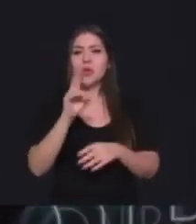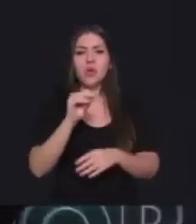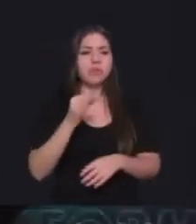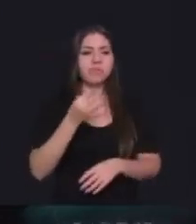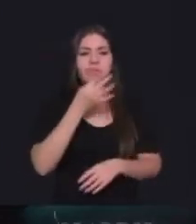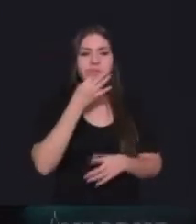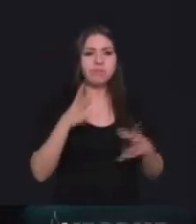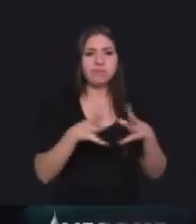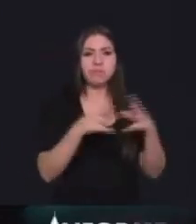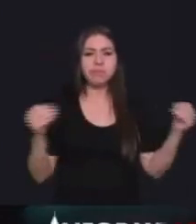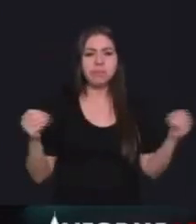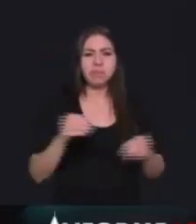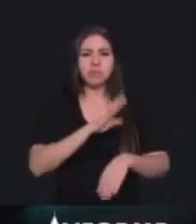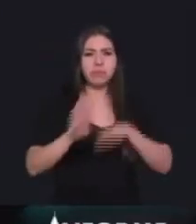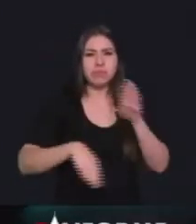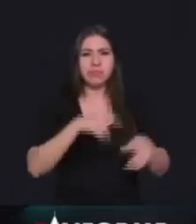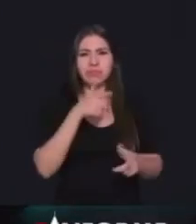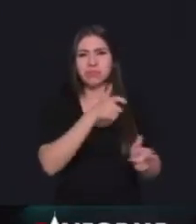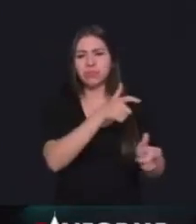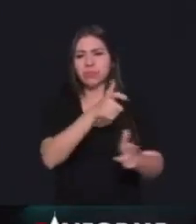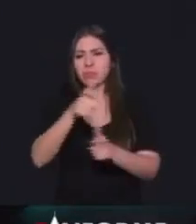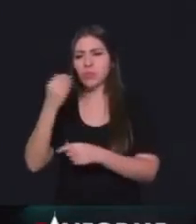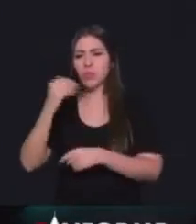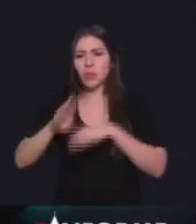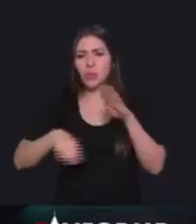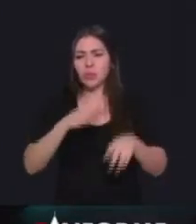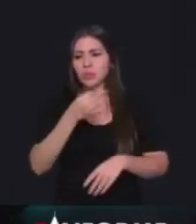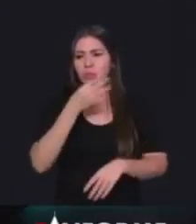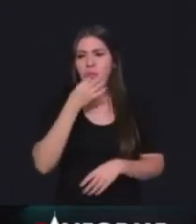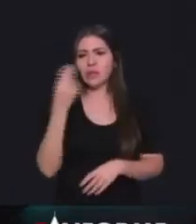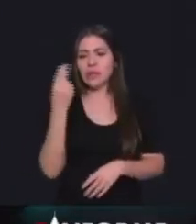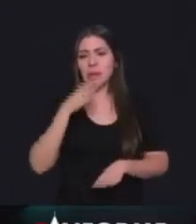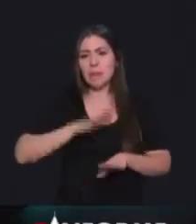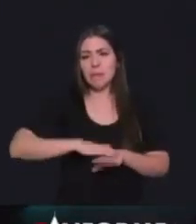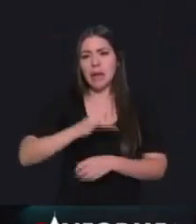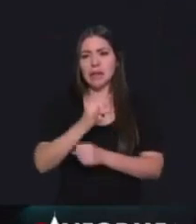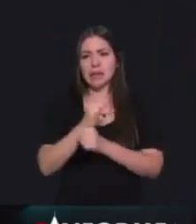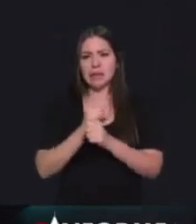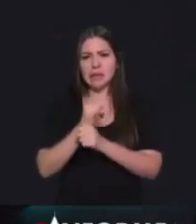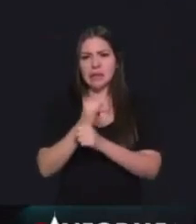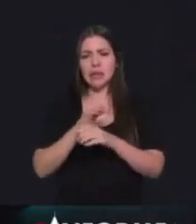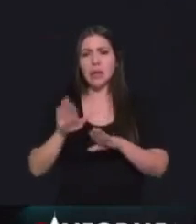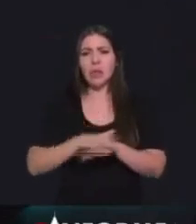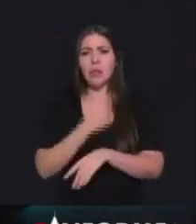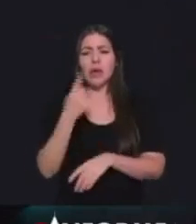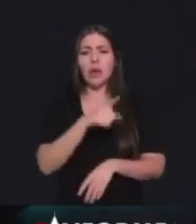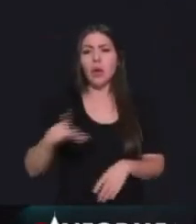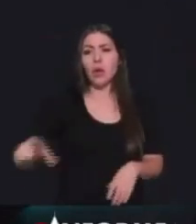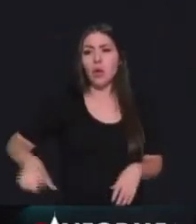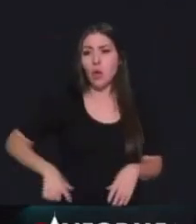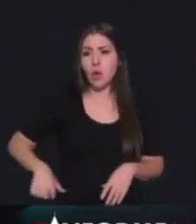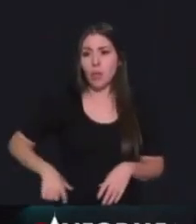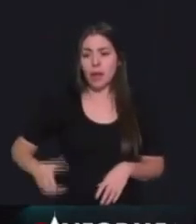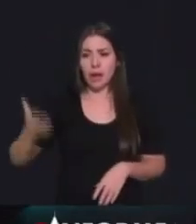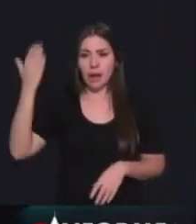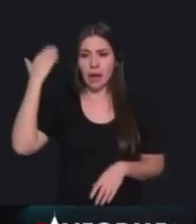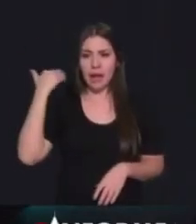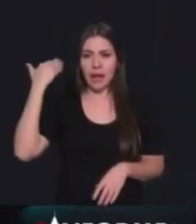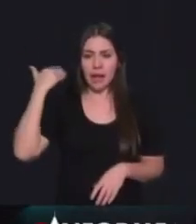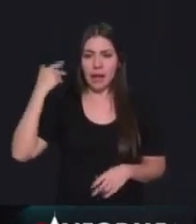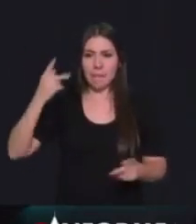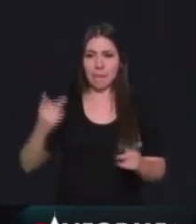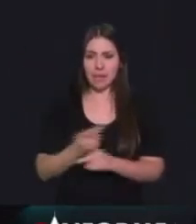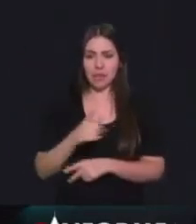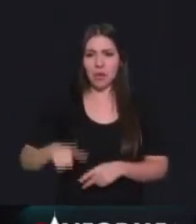investigación porque hay muchos testimonios con relación a los operativos activos del gobierno federal en las